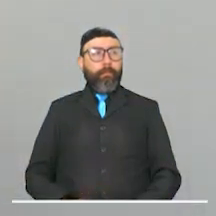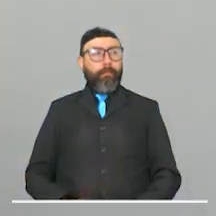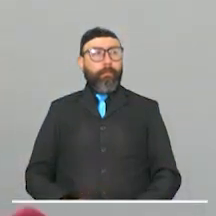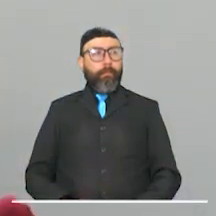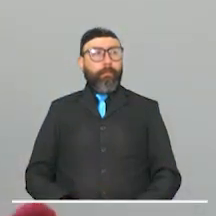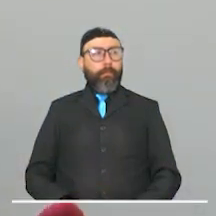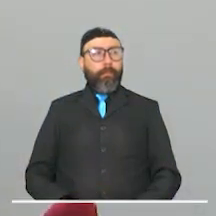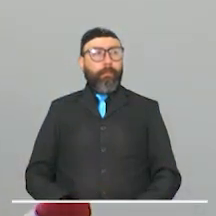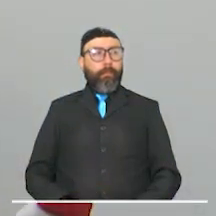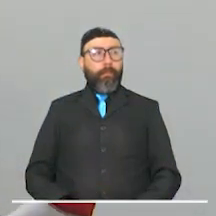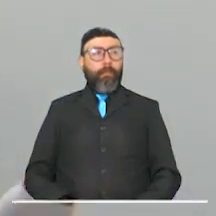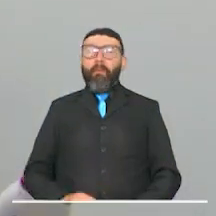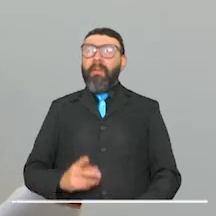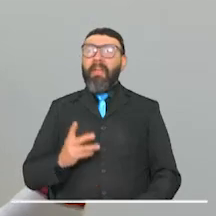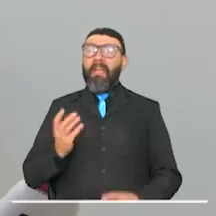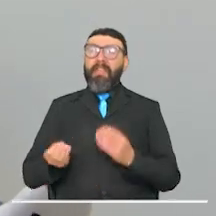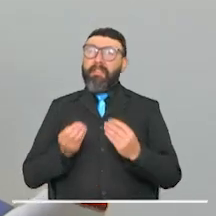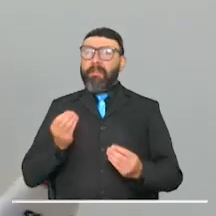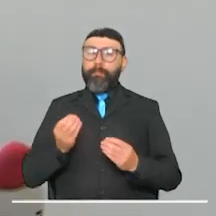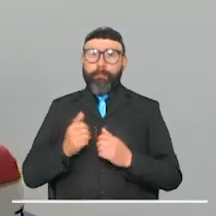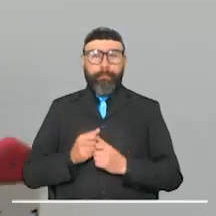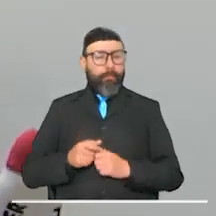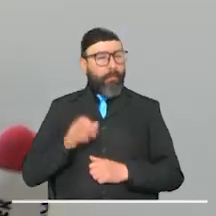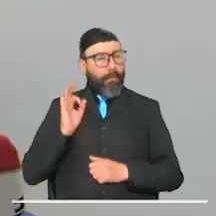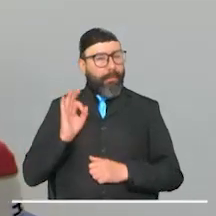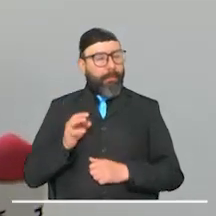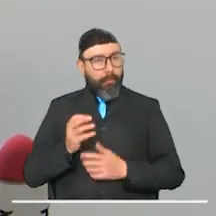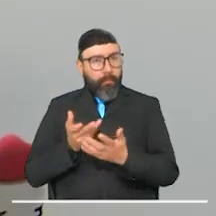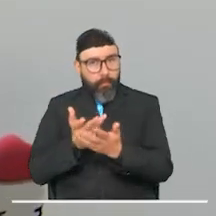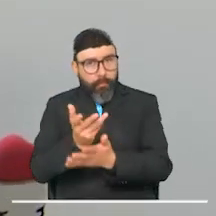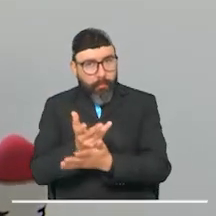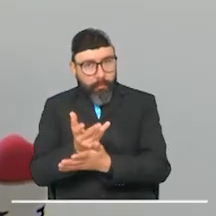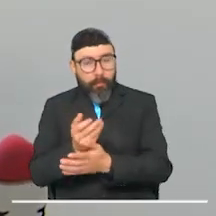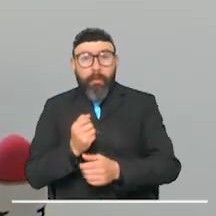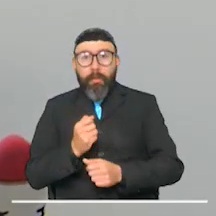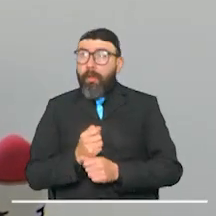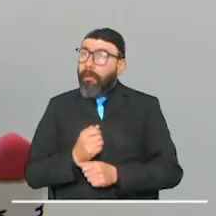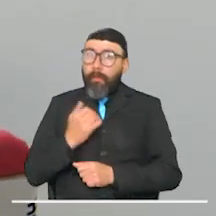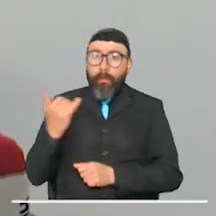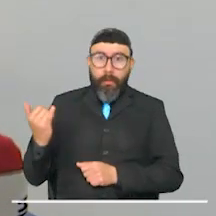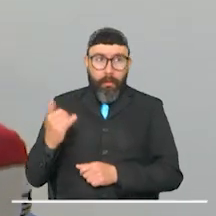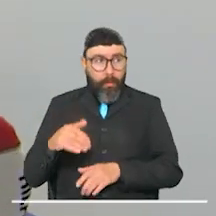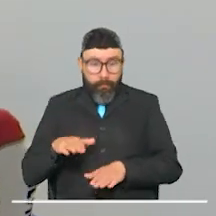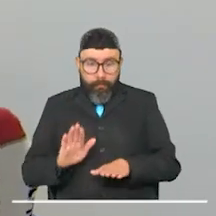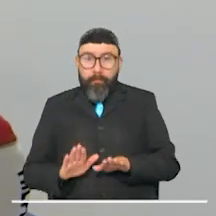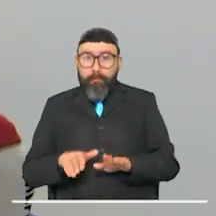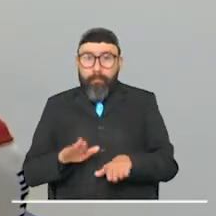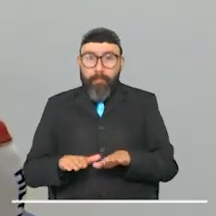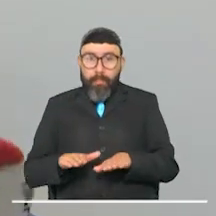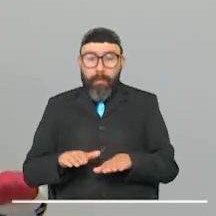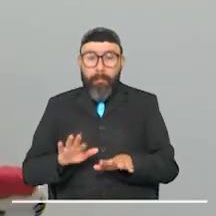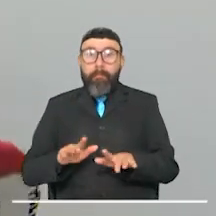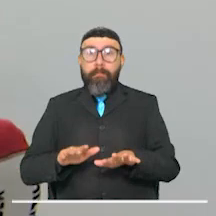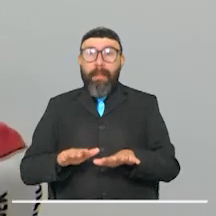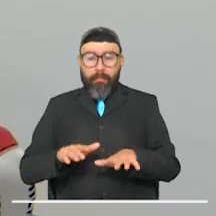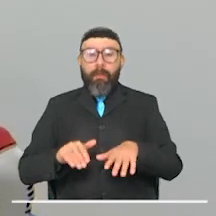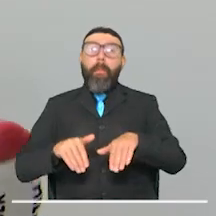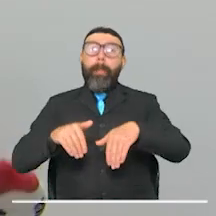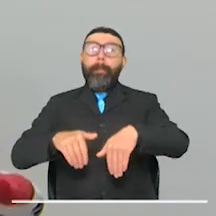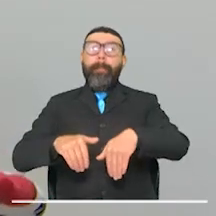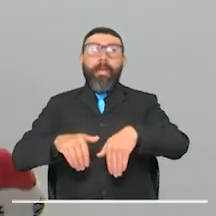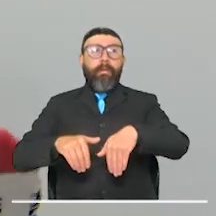Entonces siempre la recomendación es empezar por la punta de los pies Sí entonces empezar